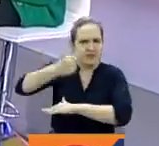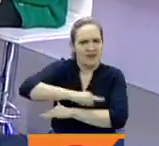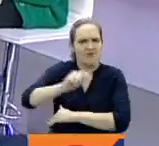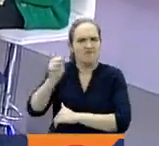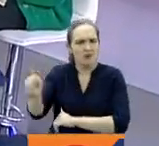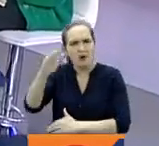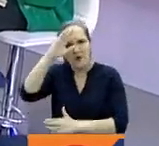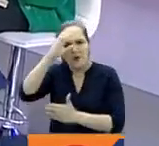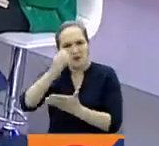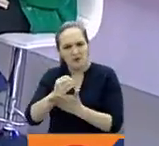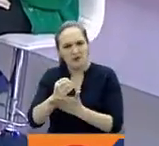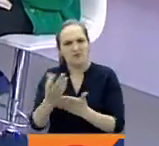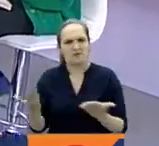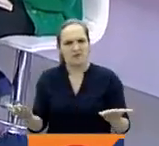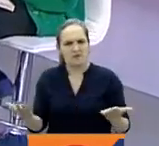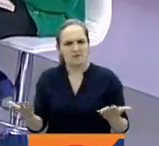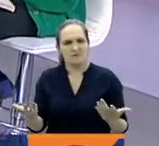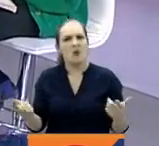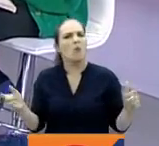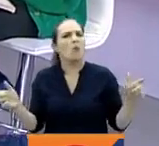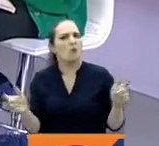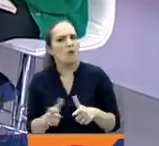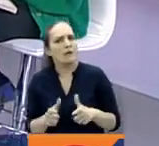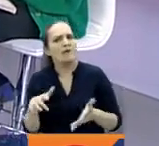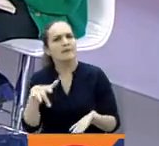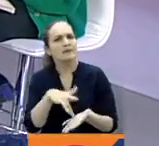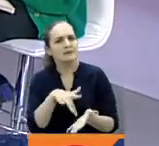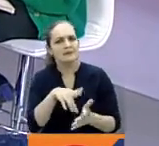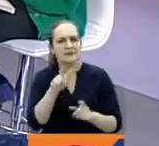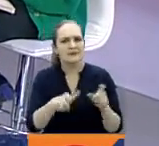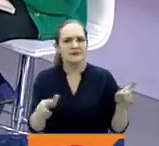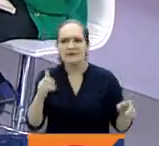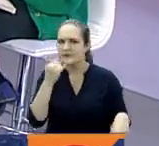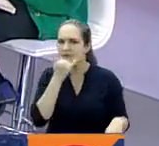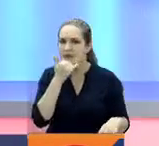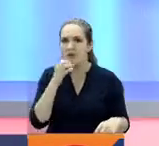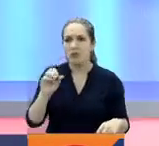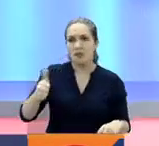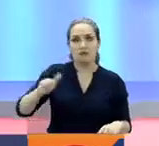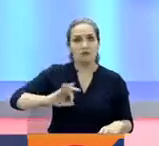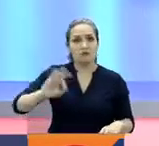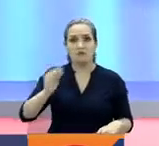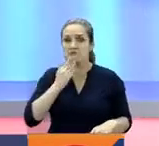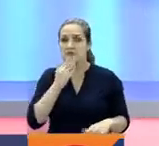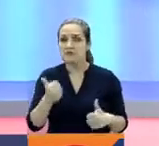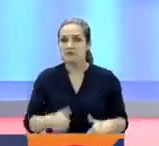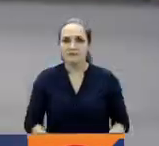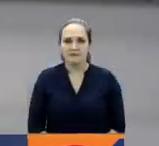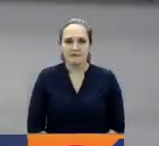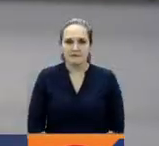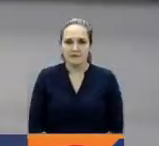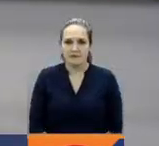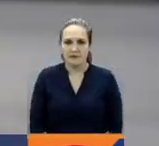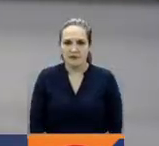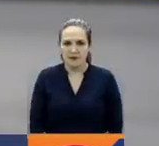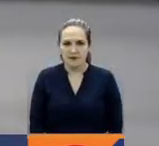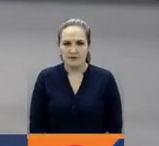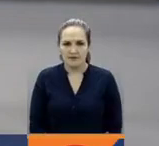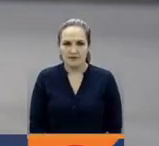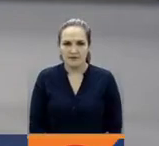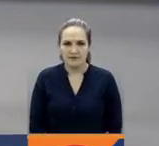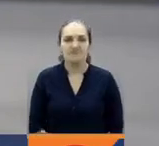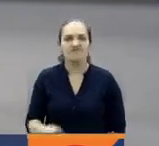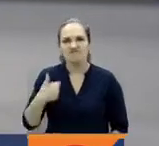lo que ocurrió, de pronto la baja participación de la juventud, o ese 10% es ganancia? Yo creo que eso se veía